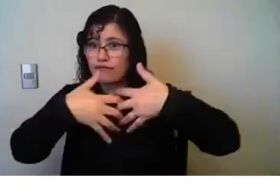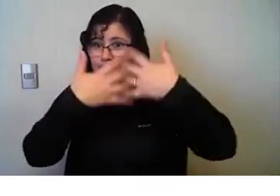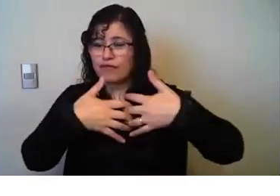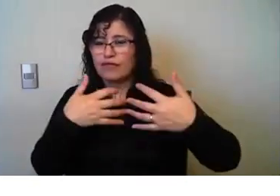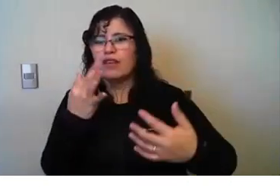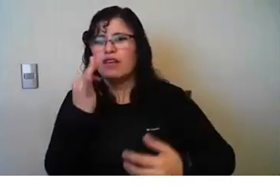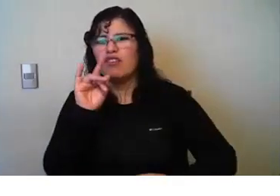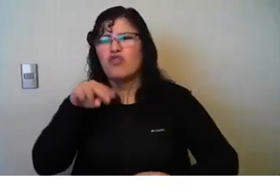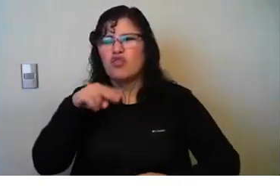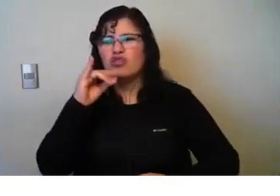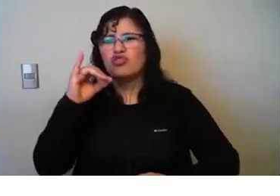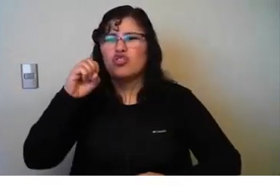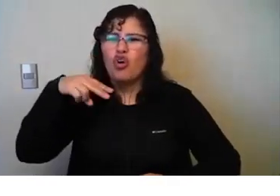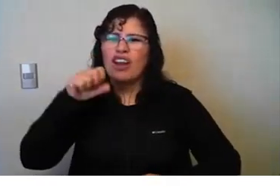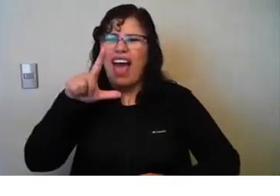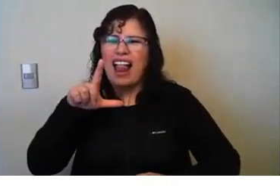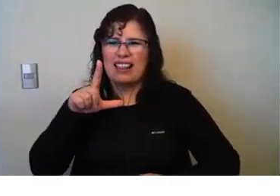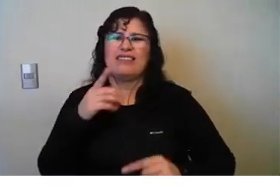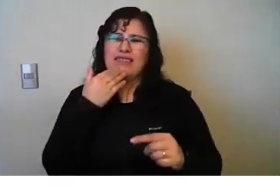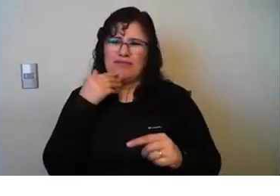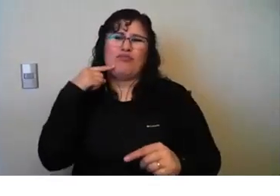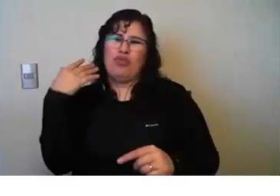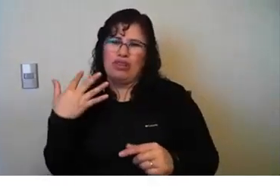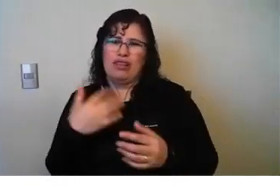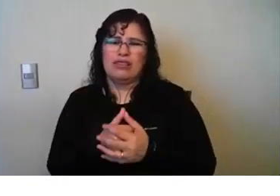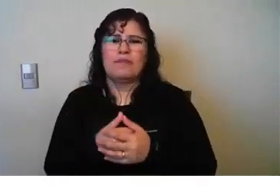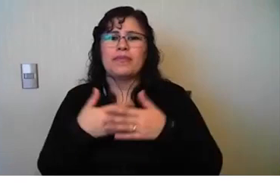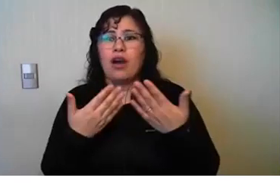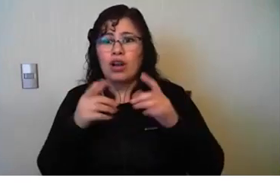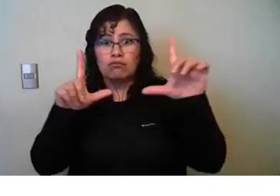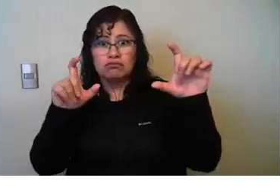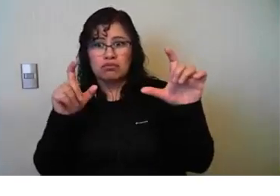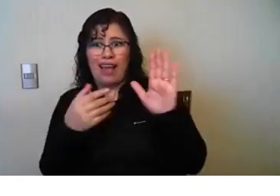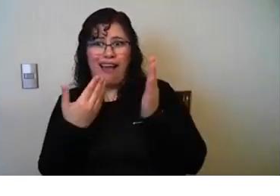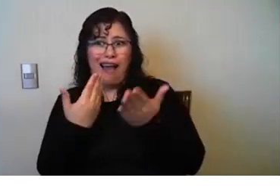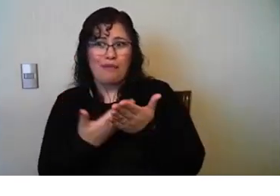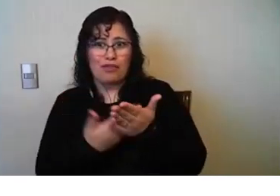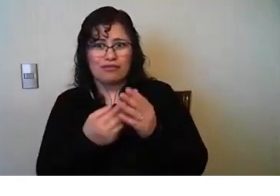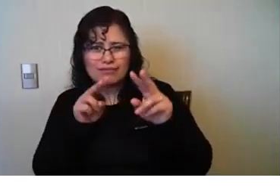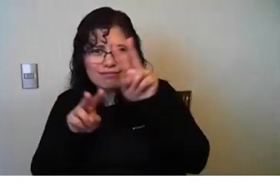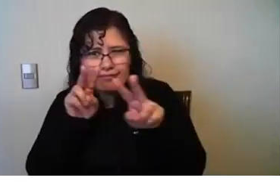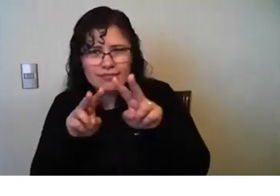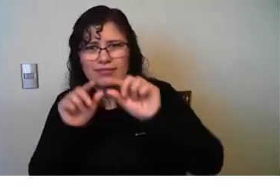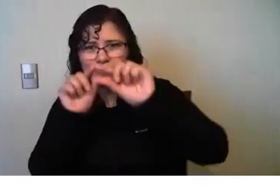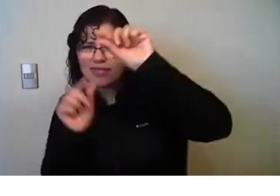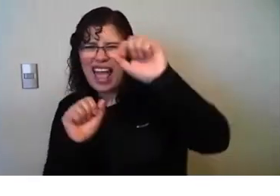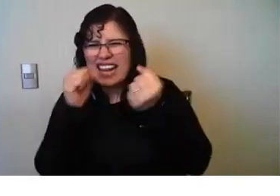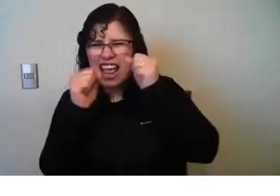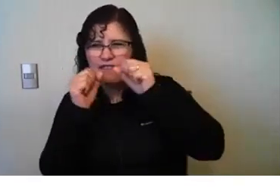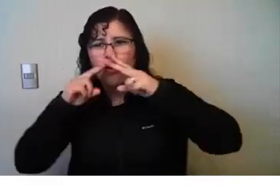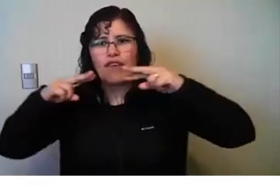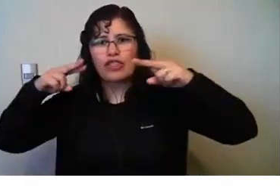algunos sistemas. Para aprovechar esta imagen habíamos nombrado que este será el nervio olfatorio con el